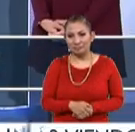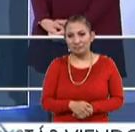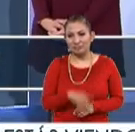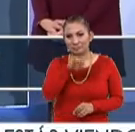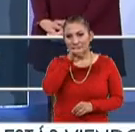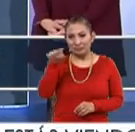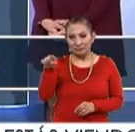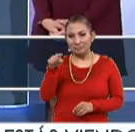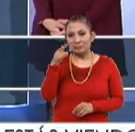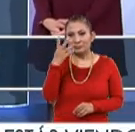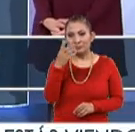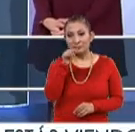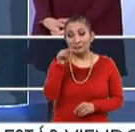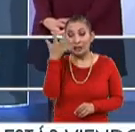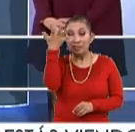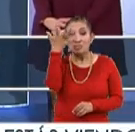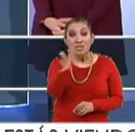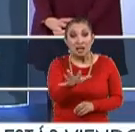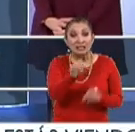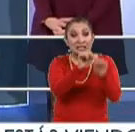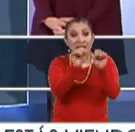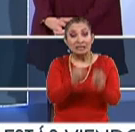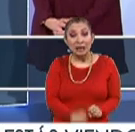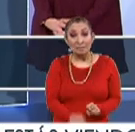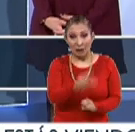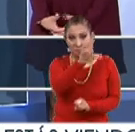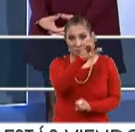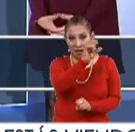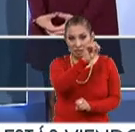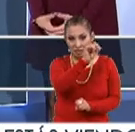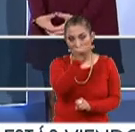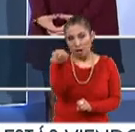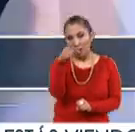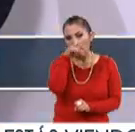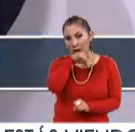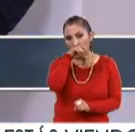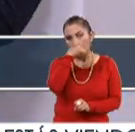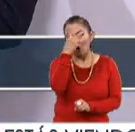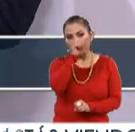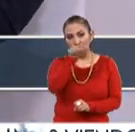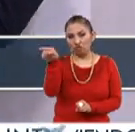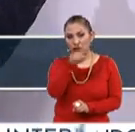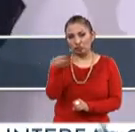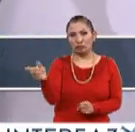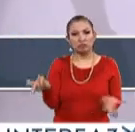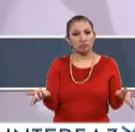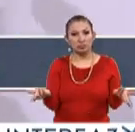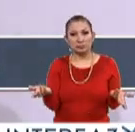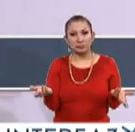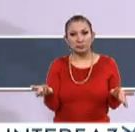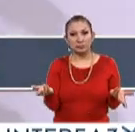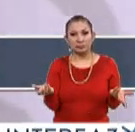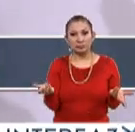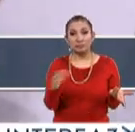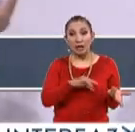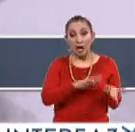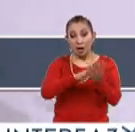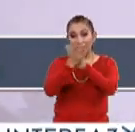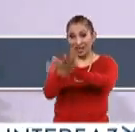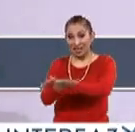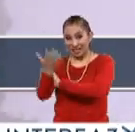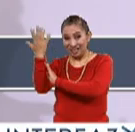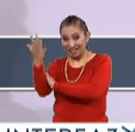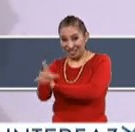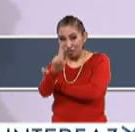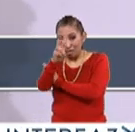raya cuatro puntos. El 10 en el sistema vigesimal que usaban ellos, pues son dos rayas. Pero si eso lo pasamos al sistema decimal